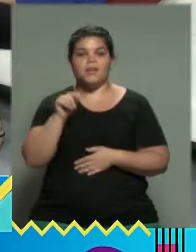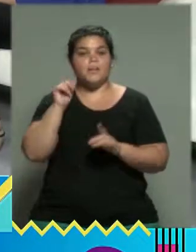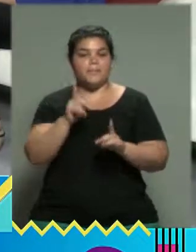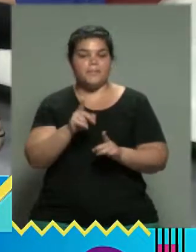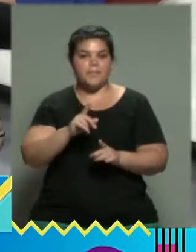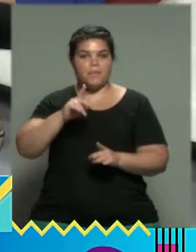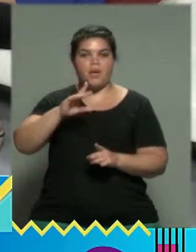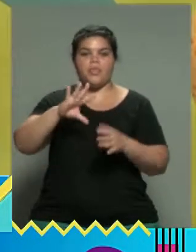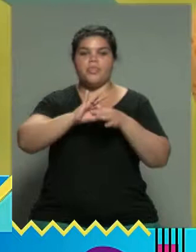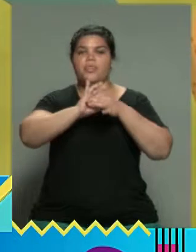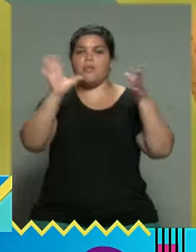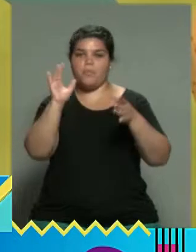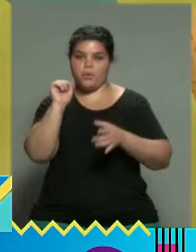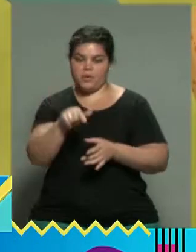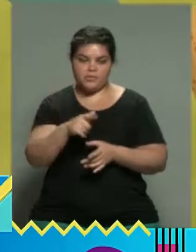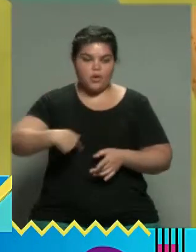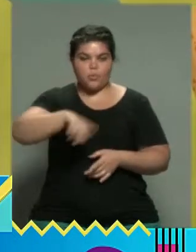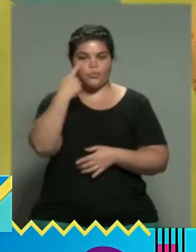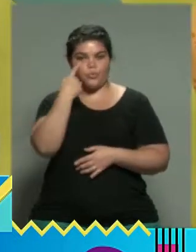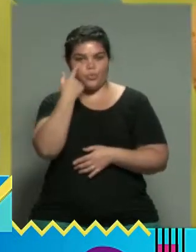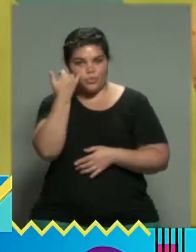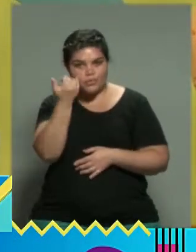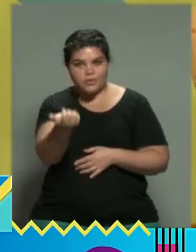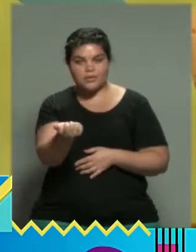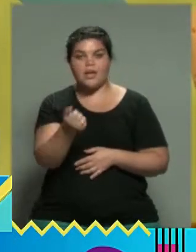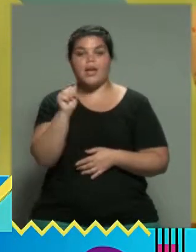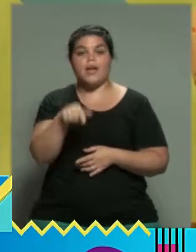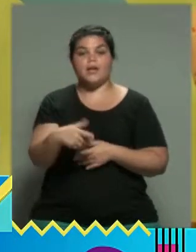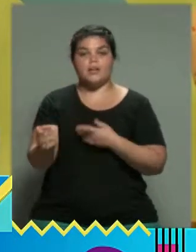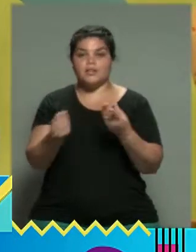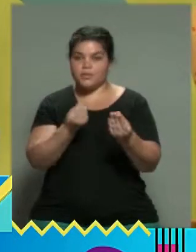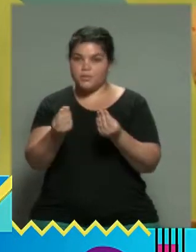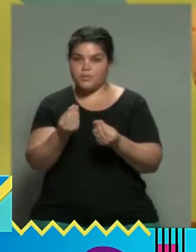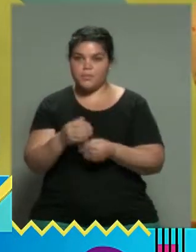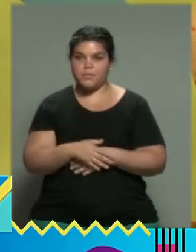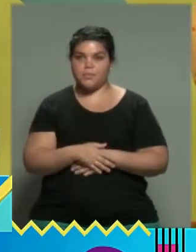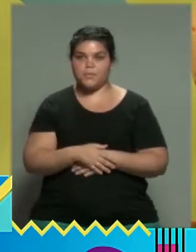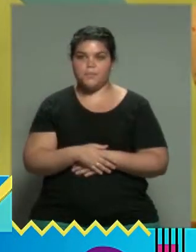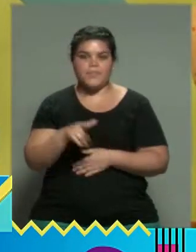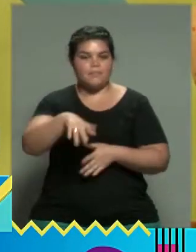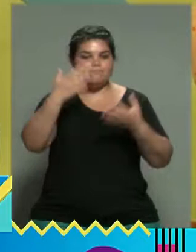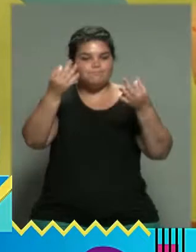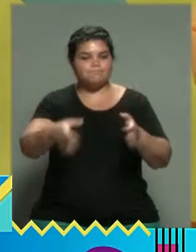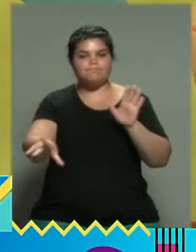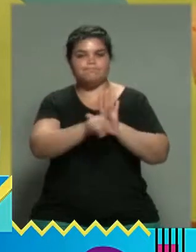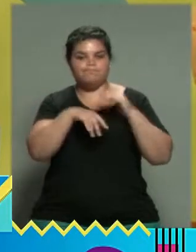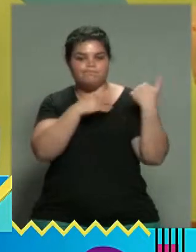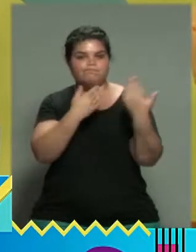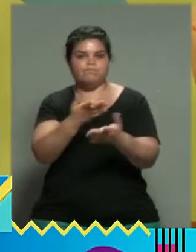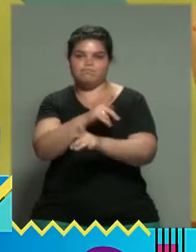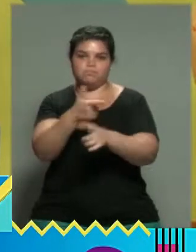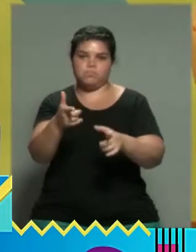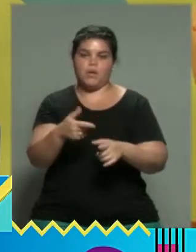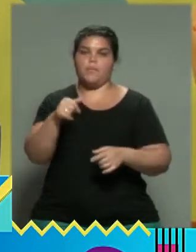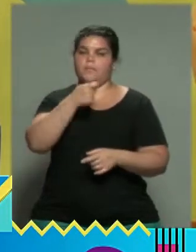cual la conocemos, que buscamos ese objetivo y no está legitimizada desde ese aspecto. De decir, bueno, con la